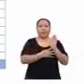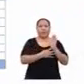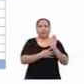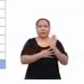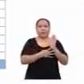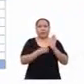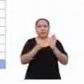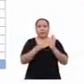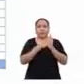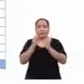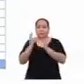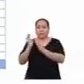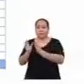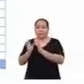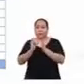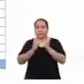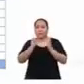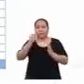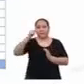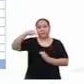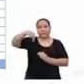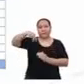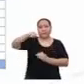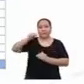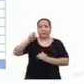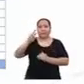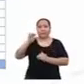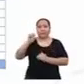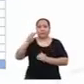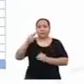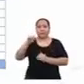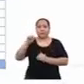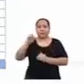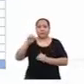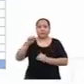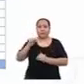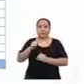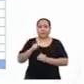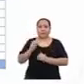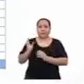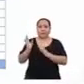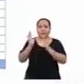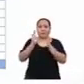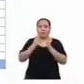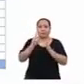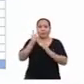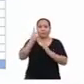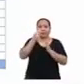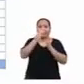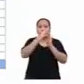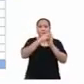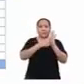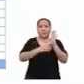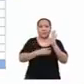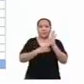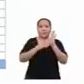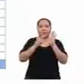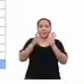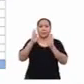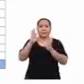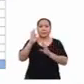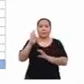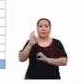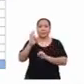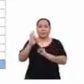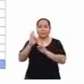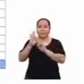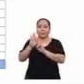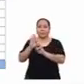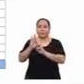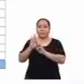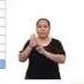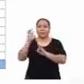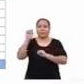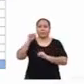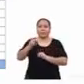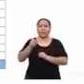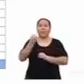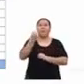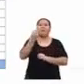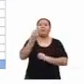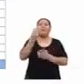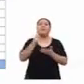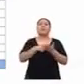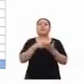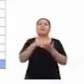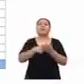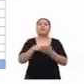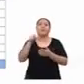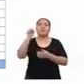serían los intervalos. La segunda columna es la de frecuencia simple o absoluta, acción que se centra en contar la cantidad de veces